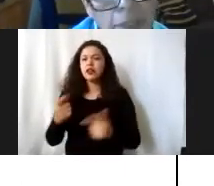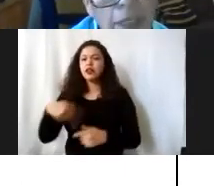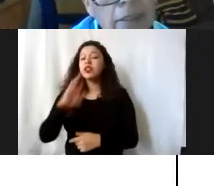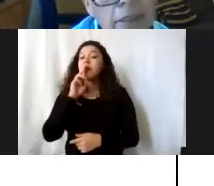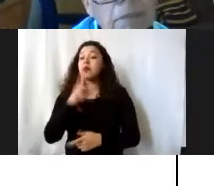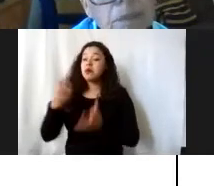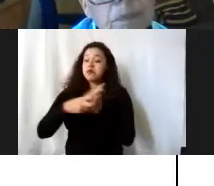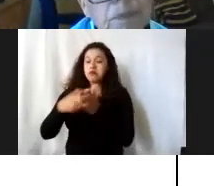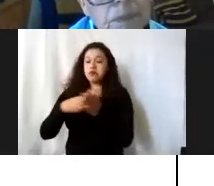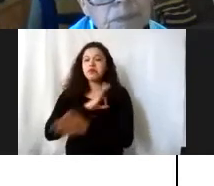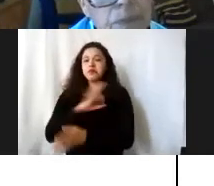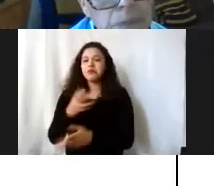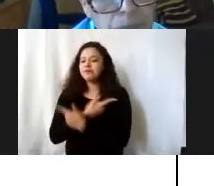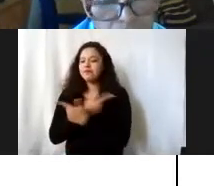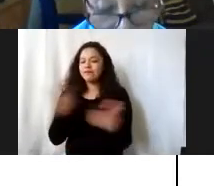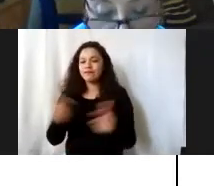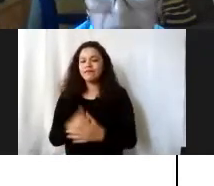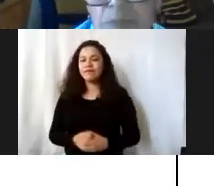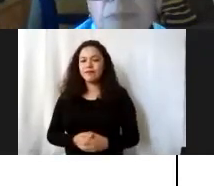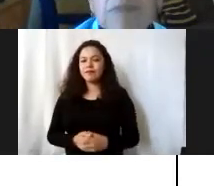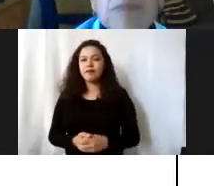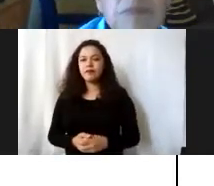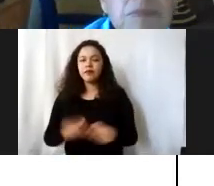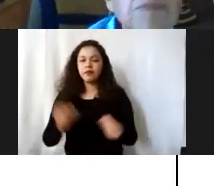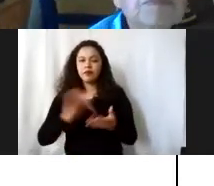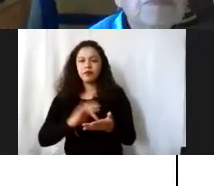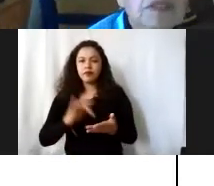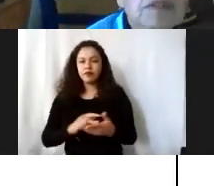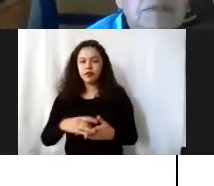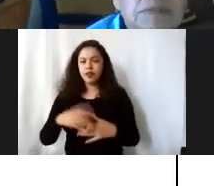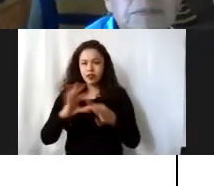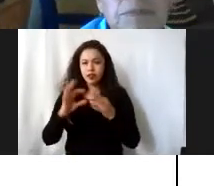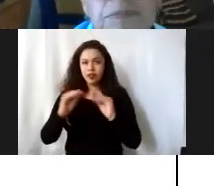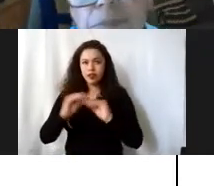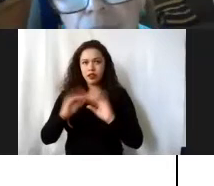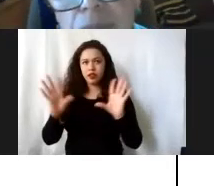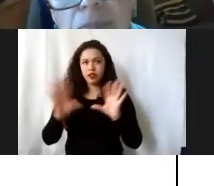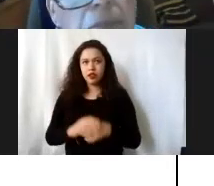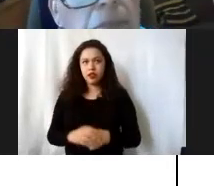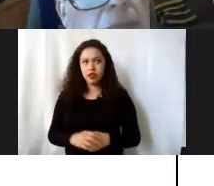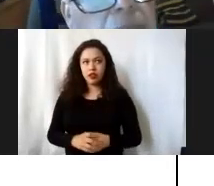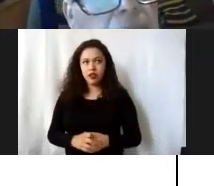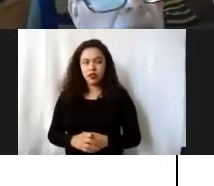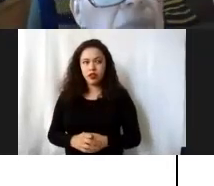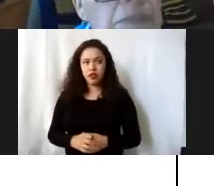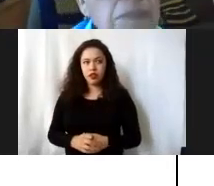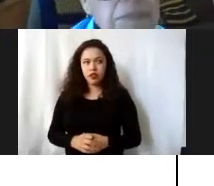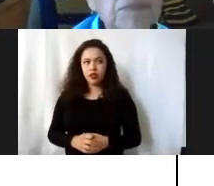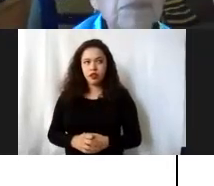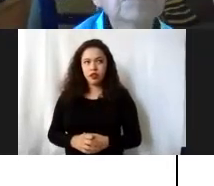mejorar, adelante. Muchas gracias, maestra. Una explicación muy clara y muy concreta, muy enriquecedora lo que